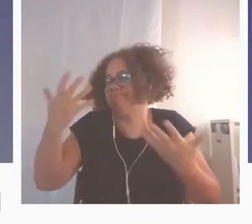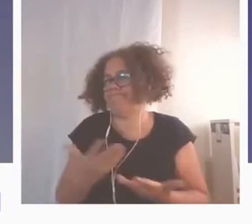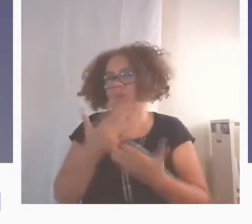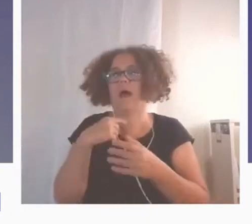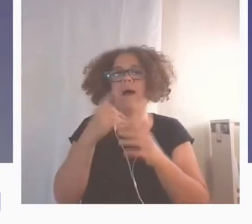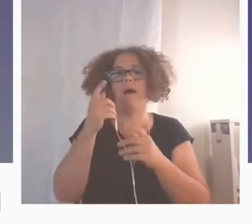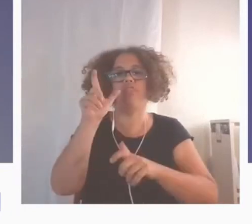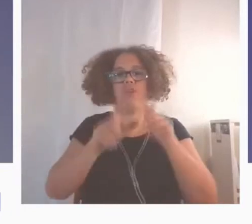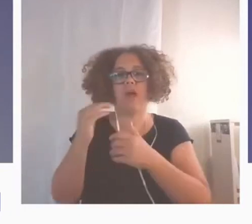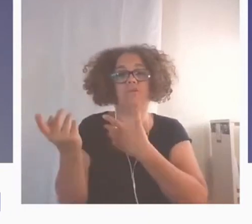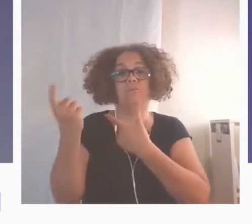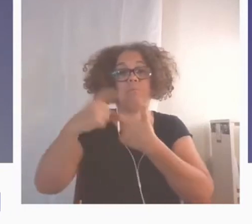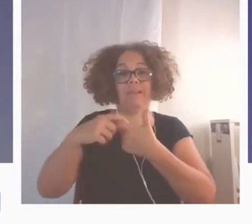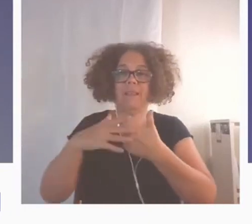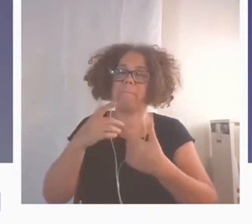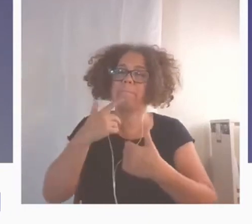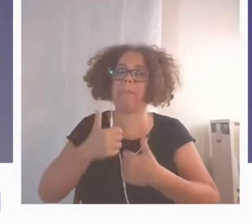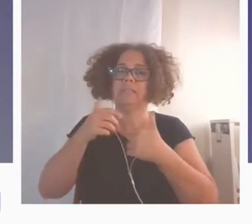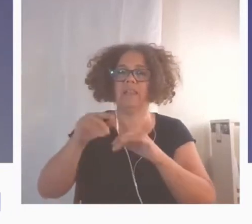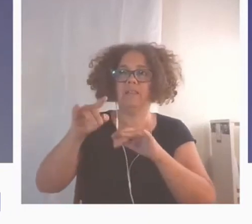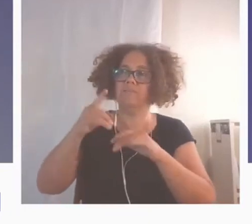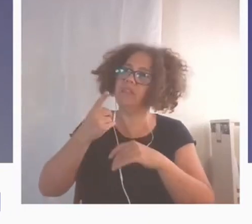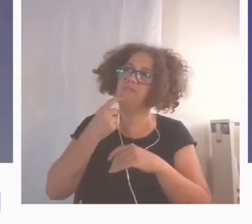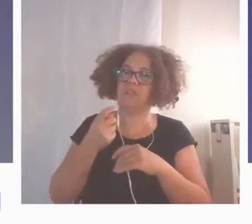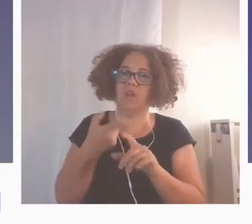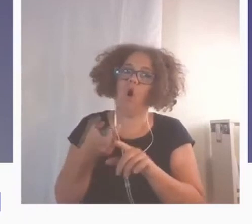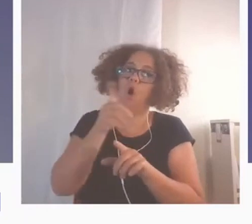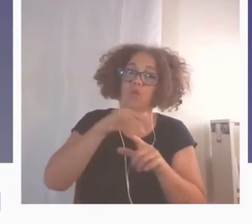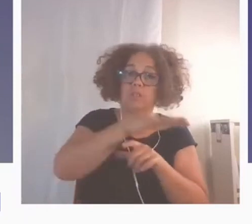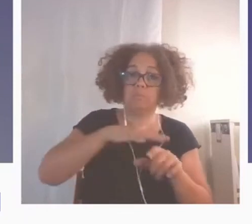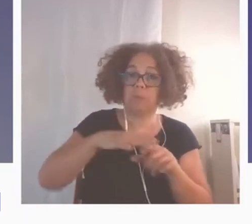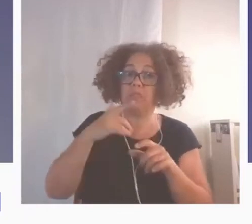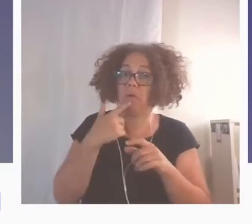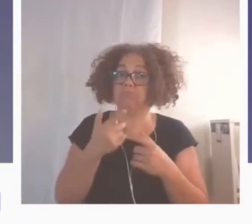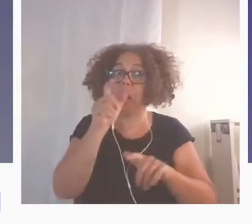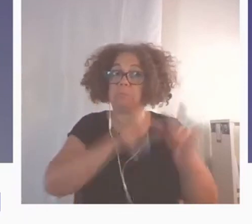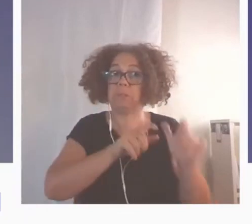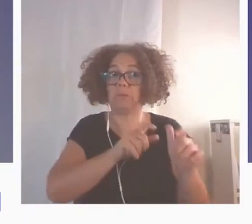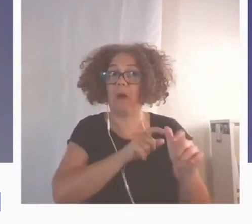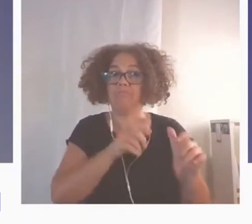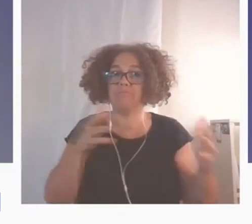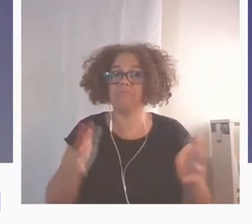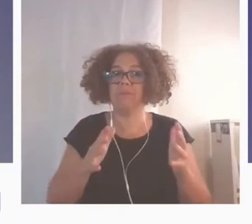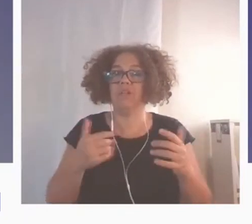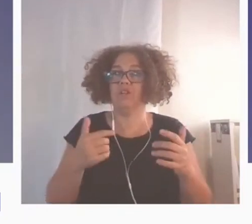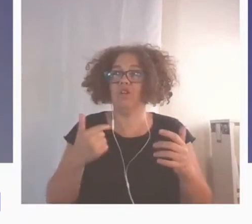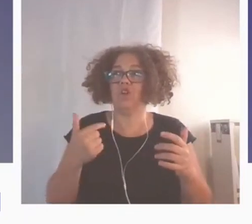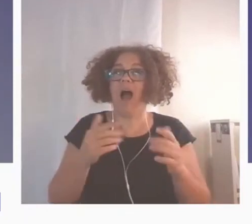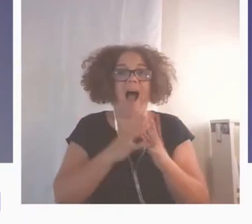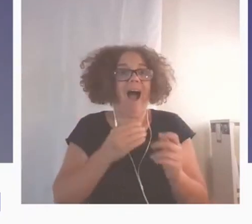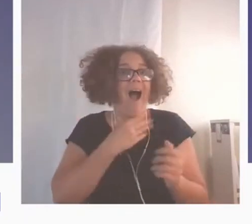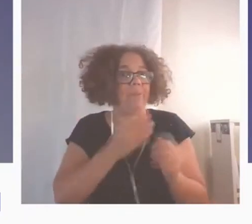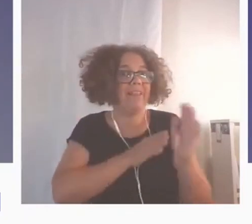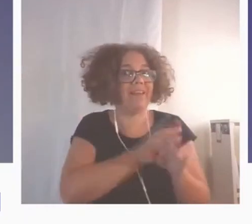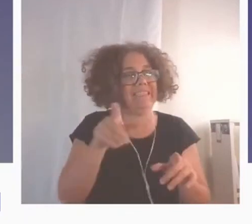ciudadana pues un poco más difícil de lo que suelen ser otros espacios en los que, bueno, pues las personas nos animamos más a participar.